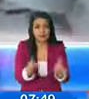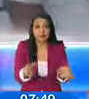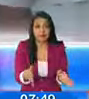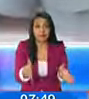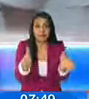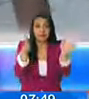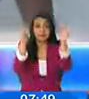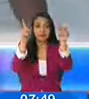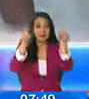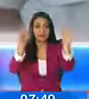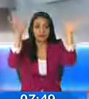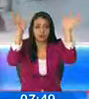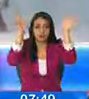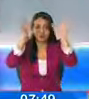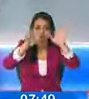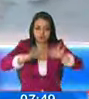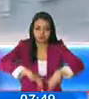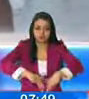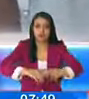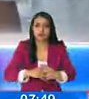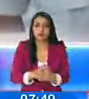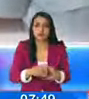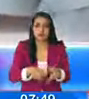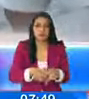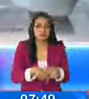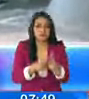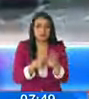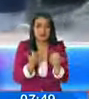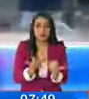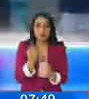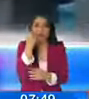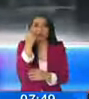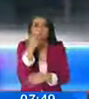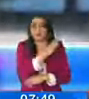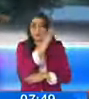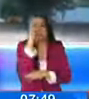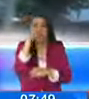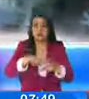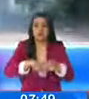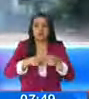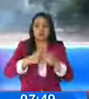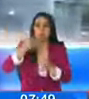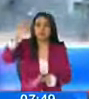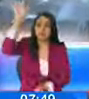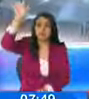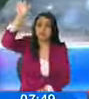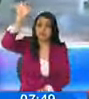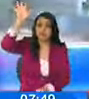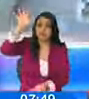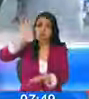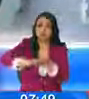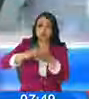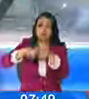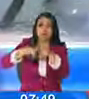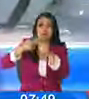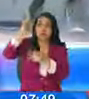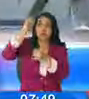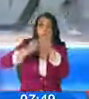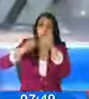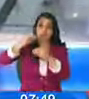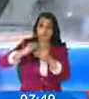se tienen que demoler y se va a empezar a hacer la demolición el día de hoy a las 12 del día. Van a empezar desde el último nivel,